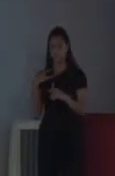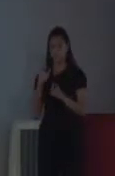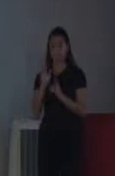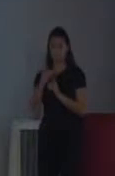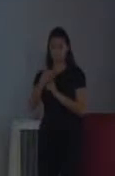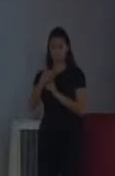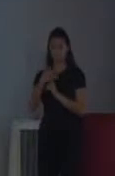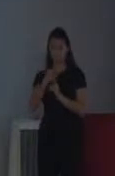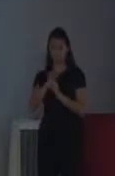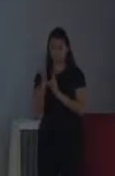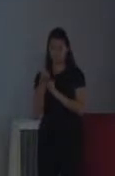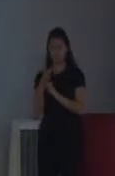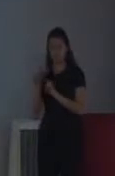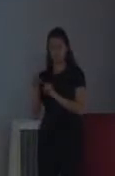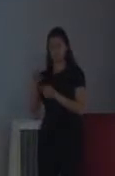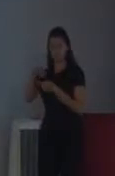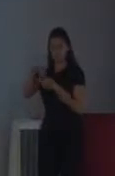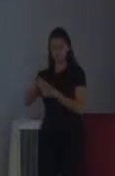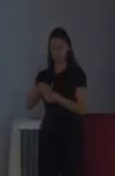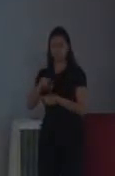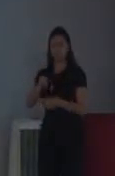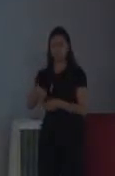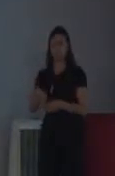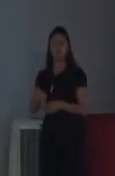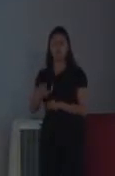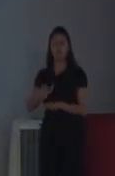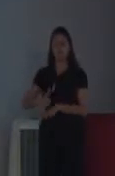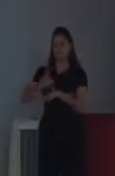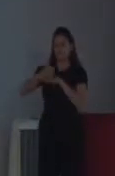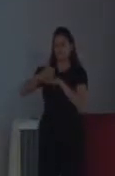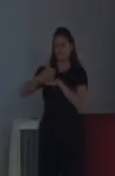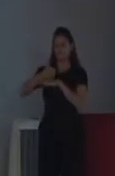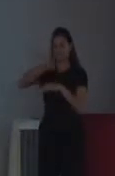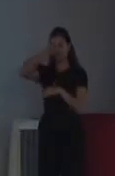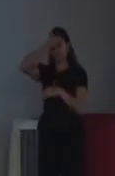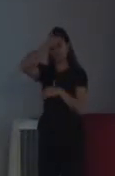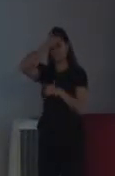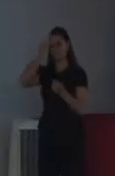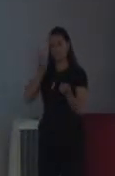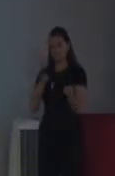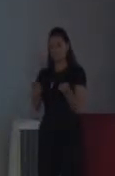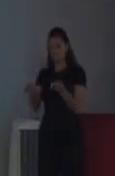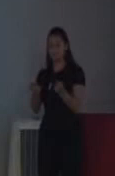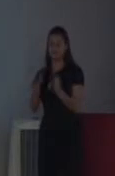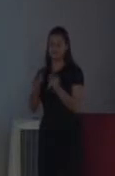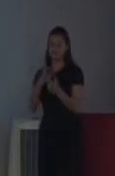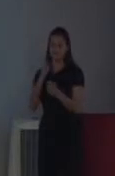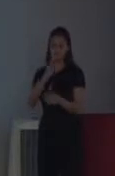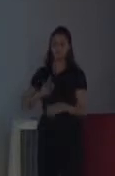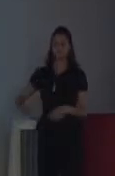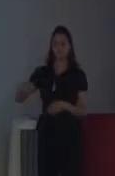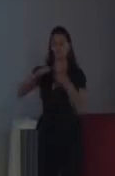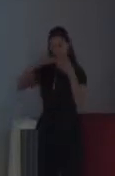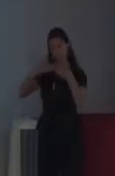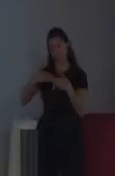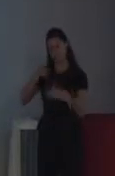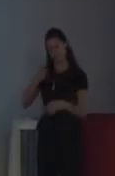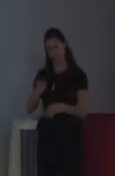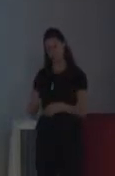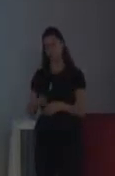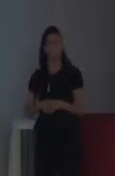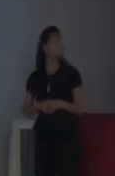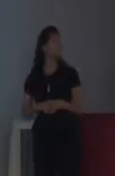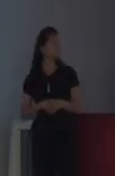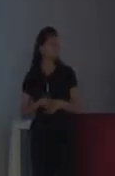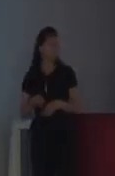es quien se ve involucrado y quien es el órgano rector del Sistema Nacional de Discapacidad.